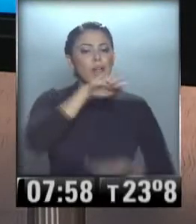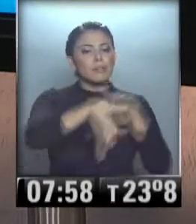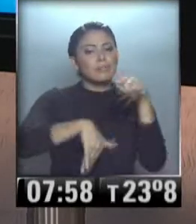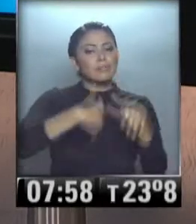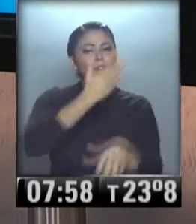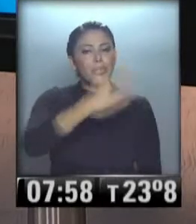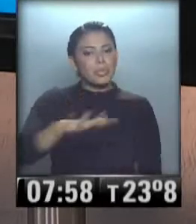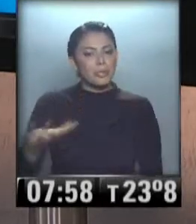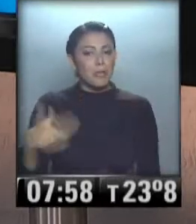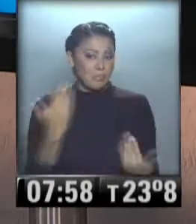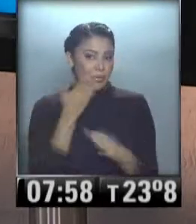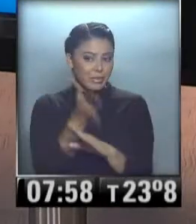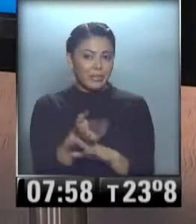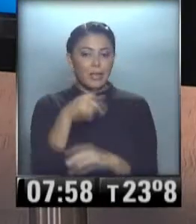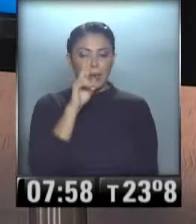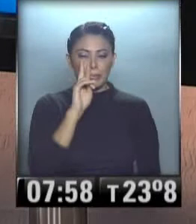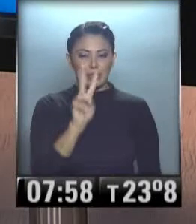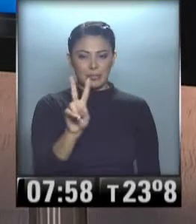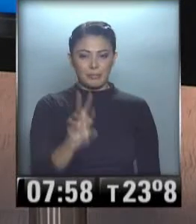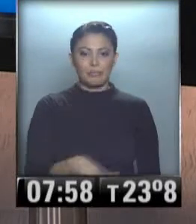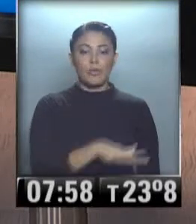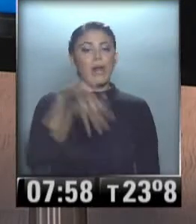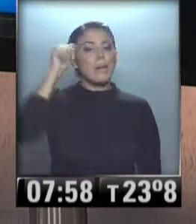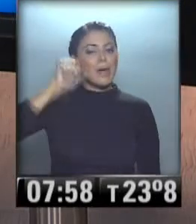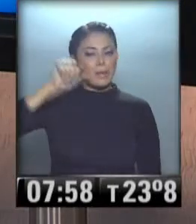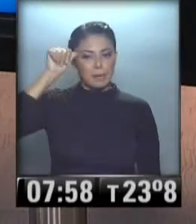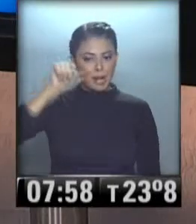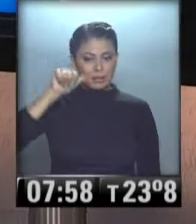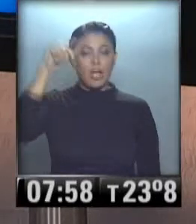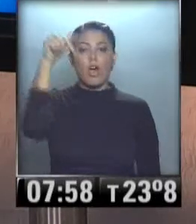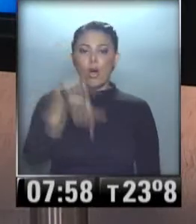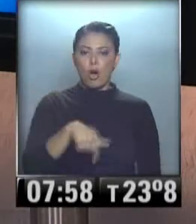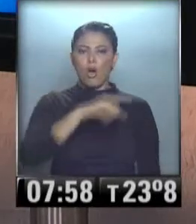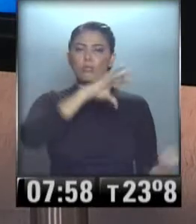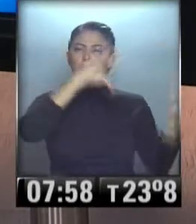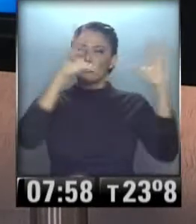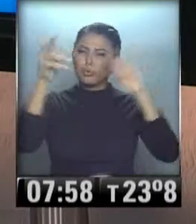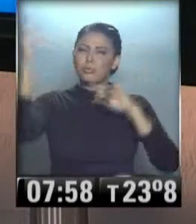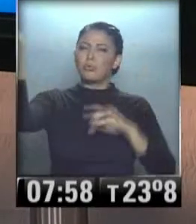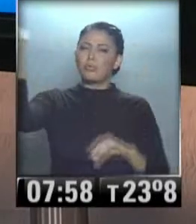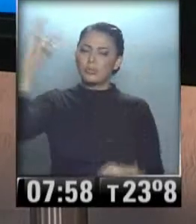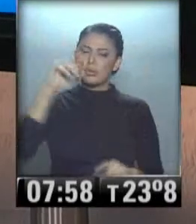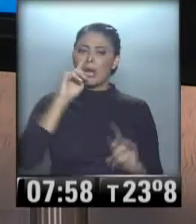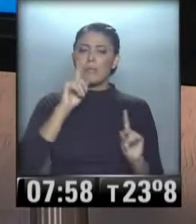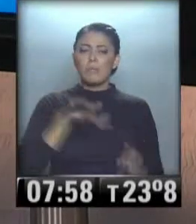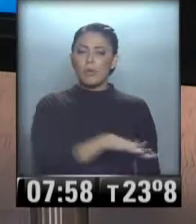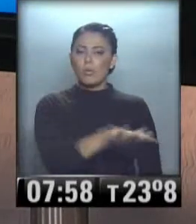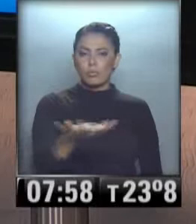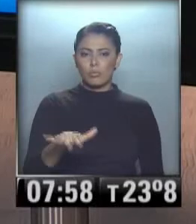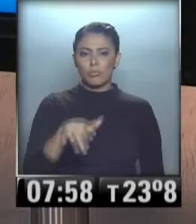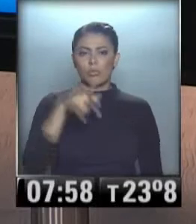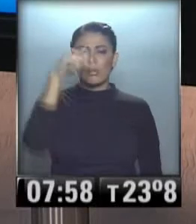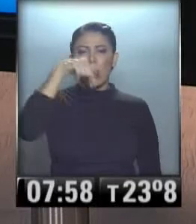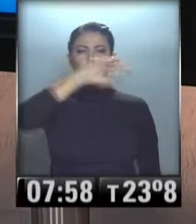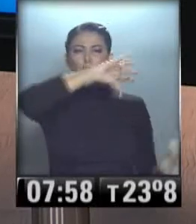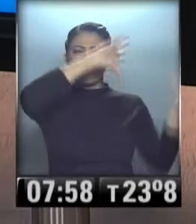a la costa atlántica? Aquí está, aquí lo tenemos, Mar del Plata. Hoy mucha inestabilidad. Hay en la zona acercándose una nubosidad